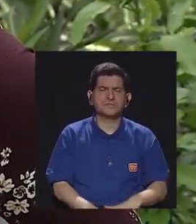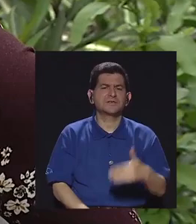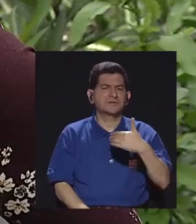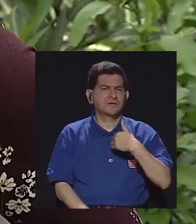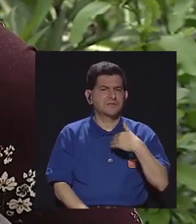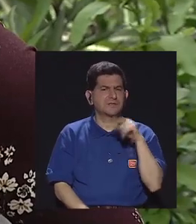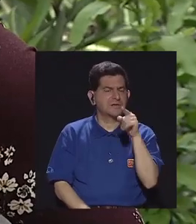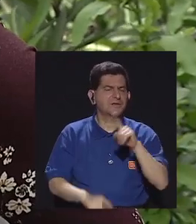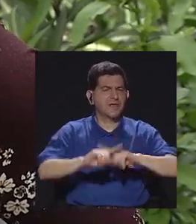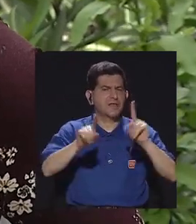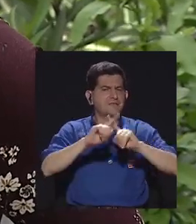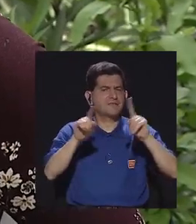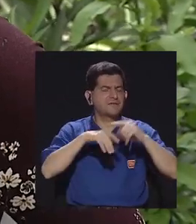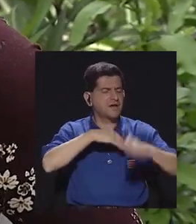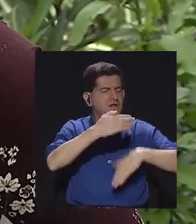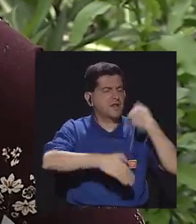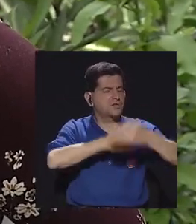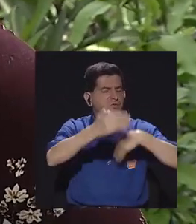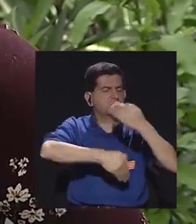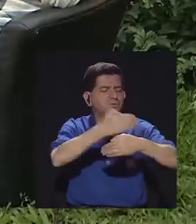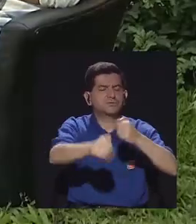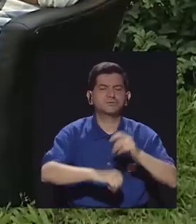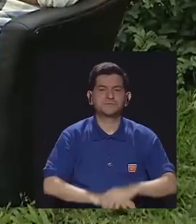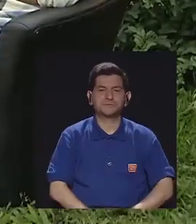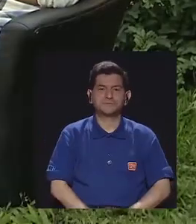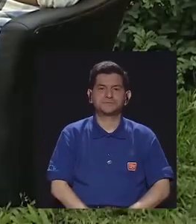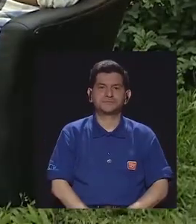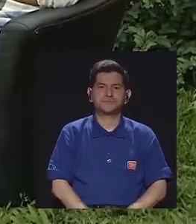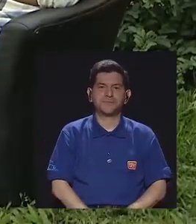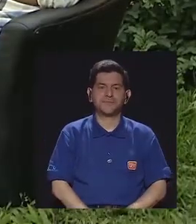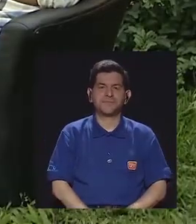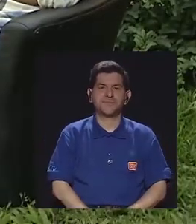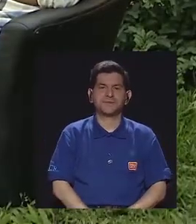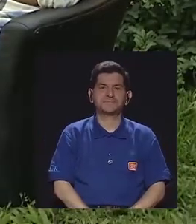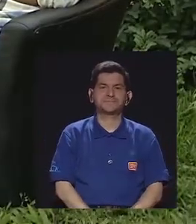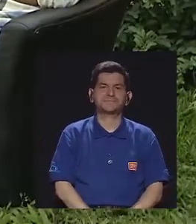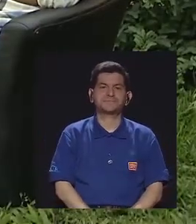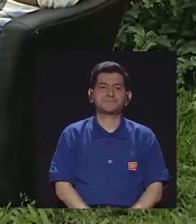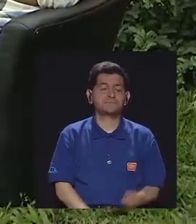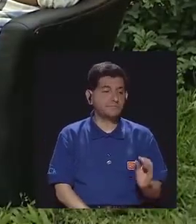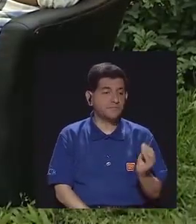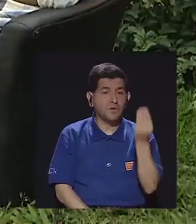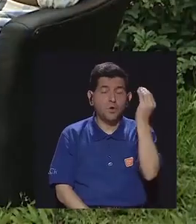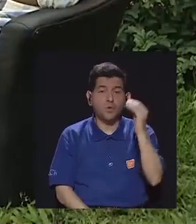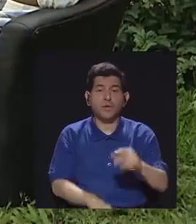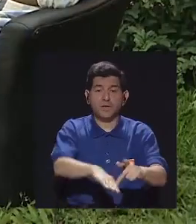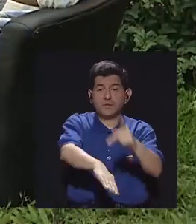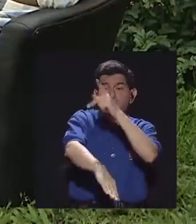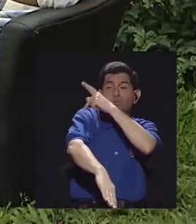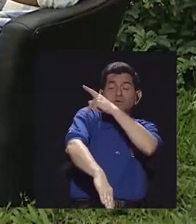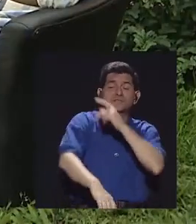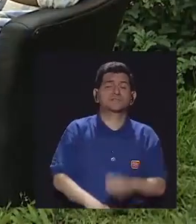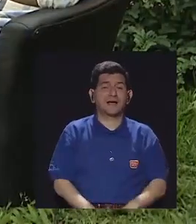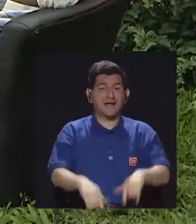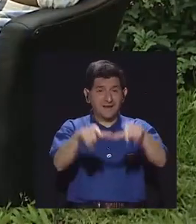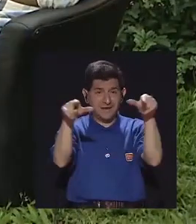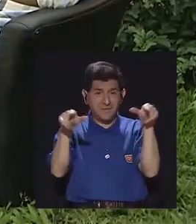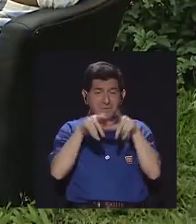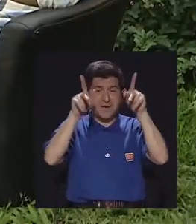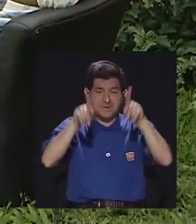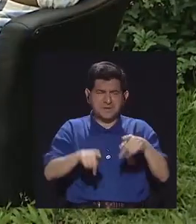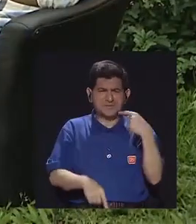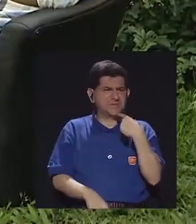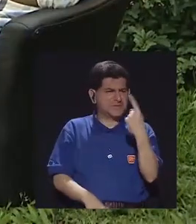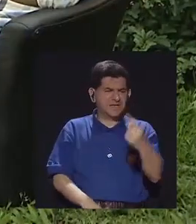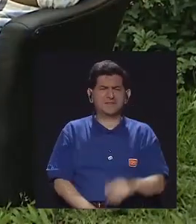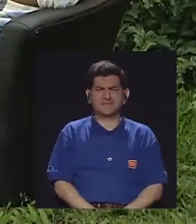que hayan tenido en los diferentes procesos. Bueno, con los chicos de Puriscal, aunque es un lugar que la